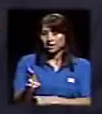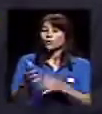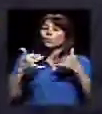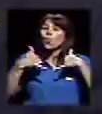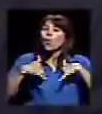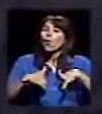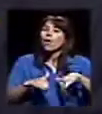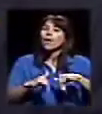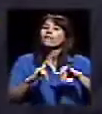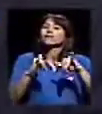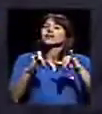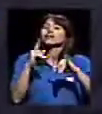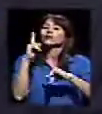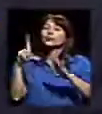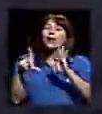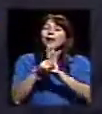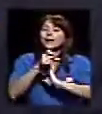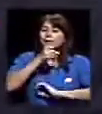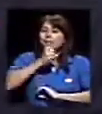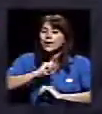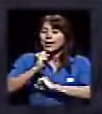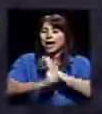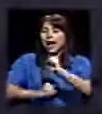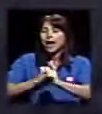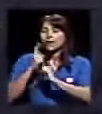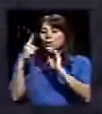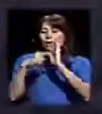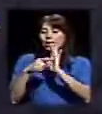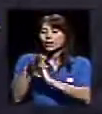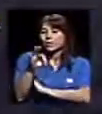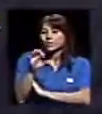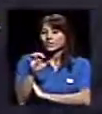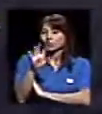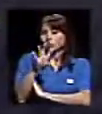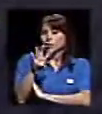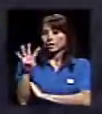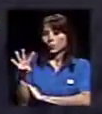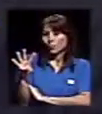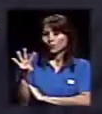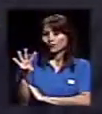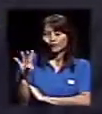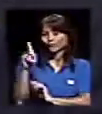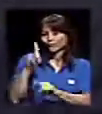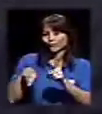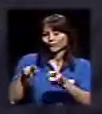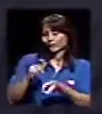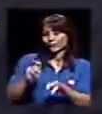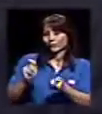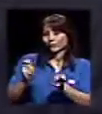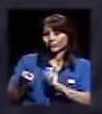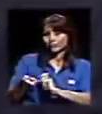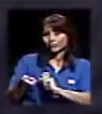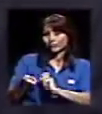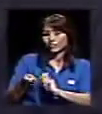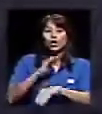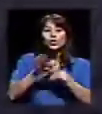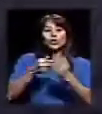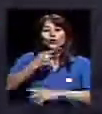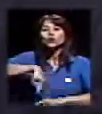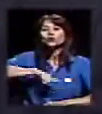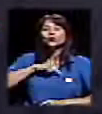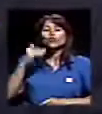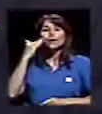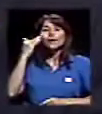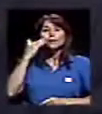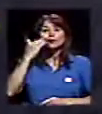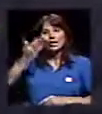año 1954. Por diversas razones no se ha podido modificar, cuando todos sabemos que el entorno que